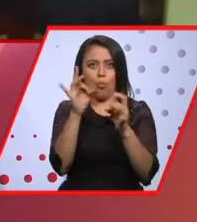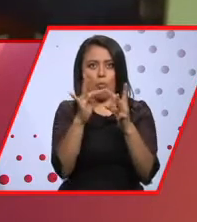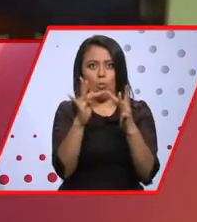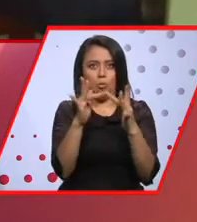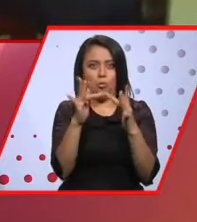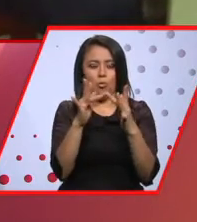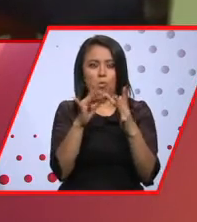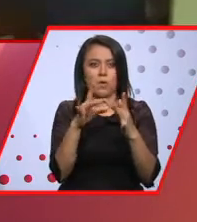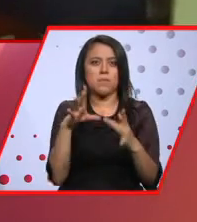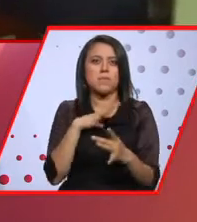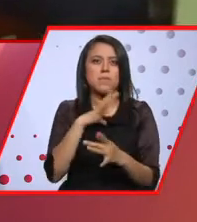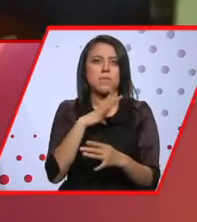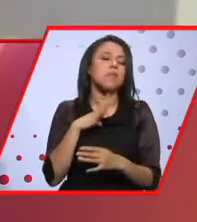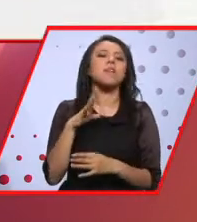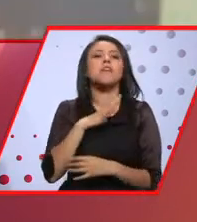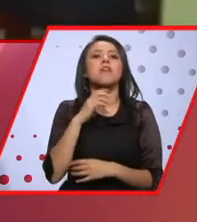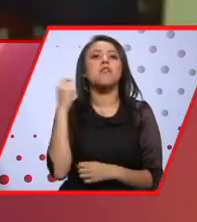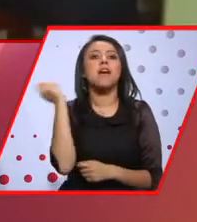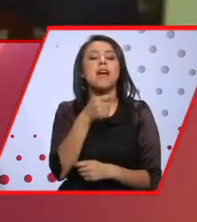caso de elecciones,